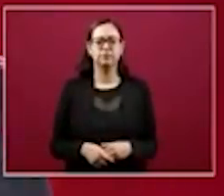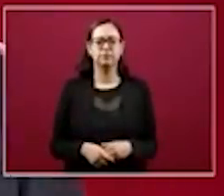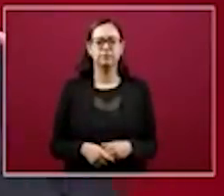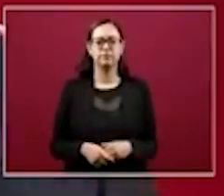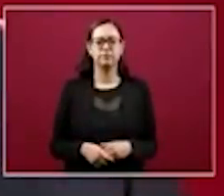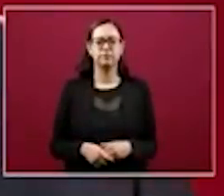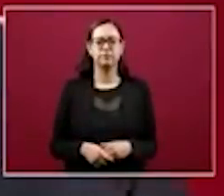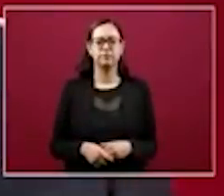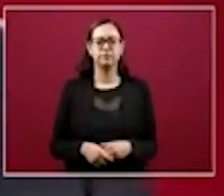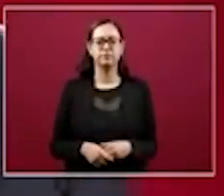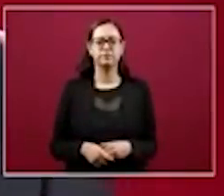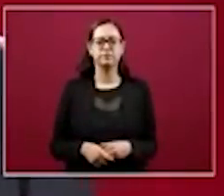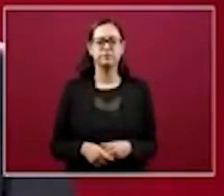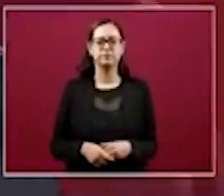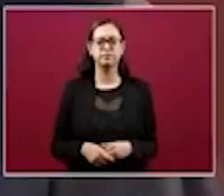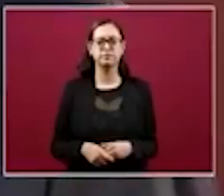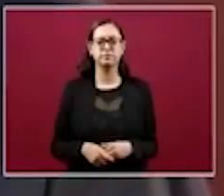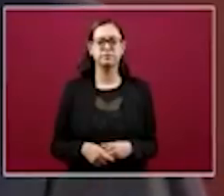No es una meta